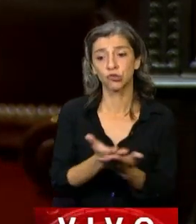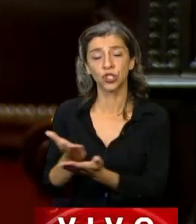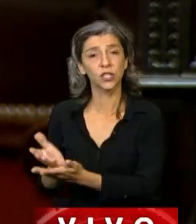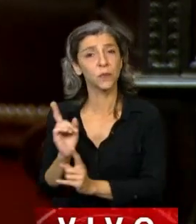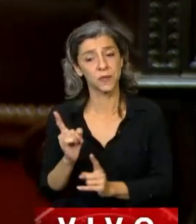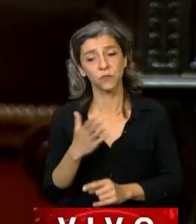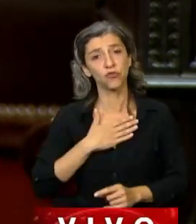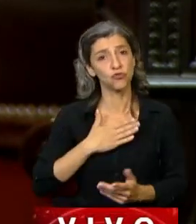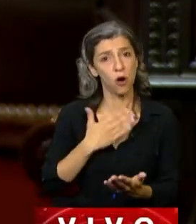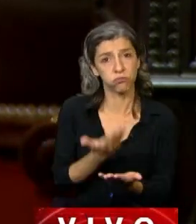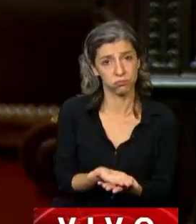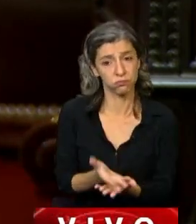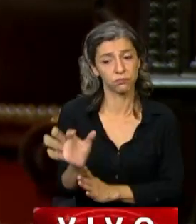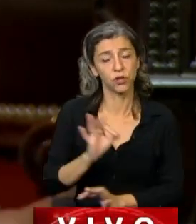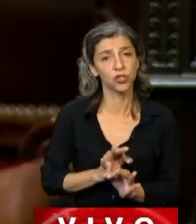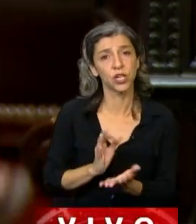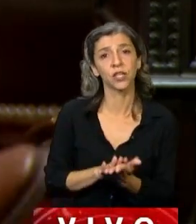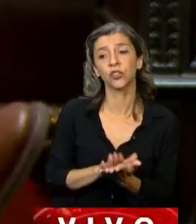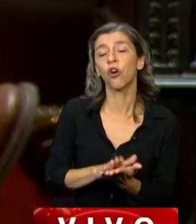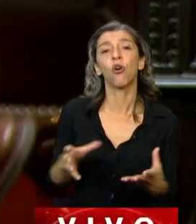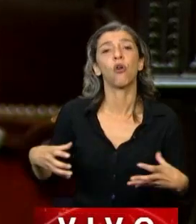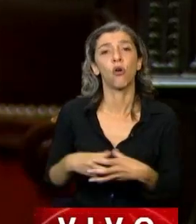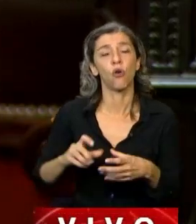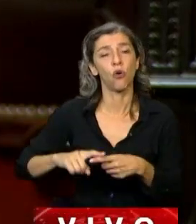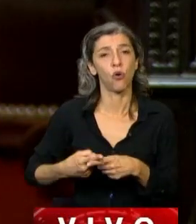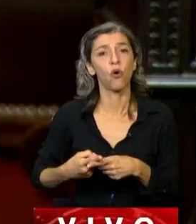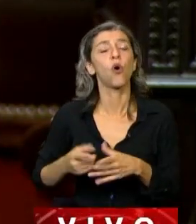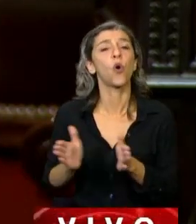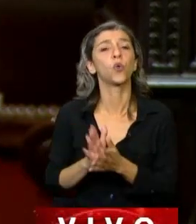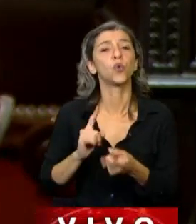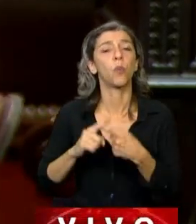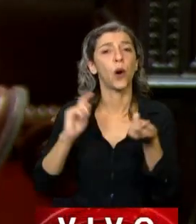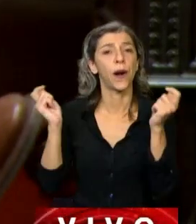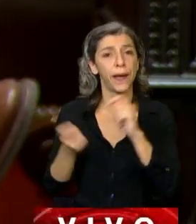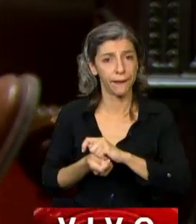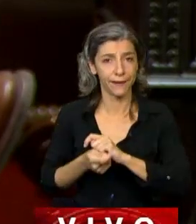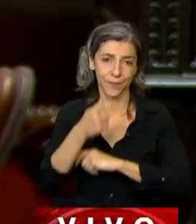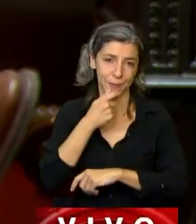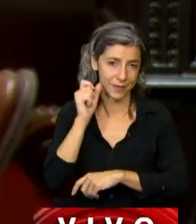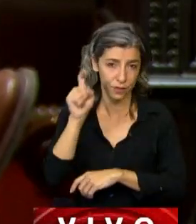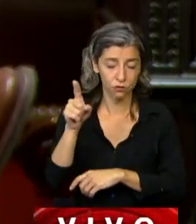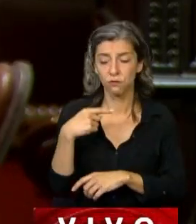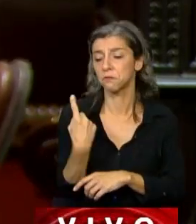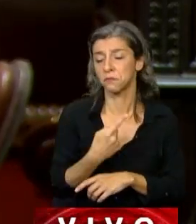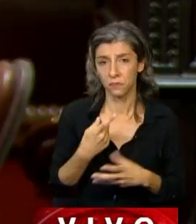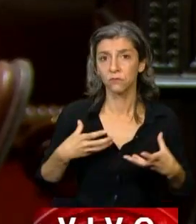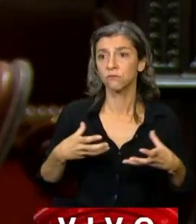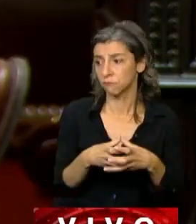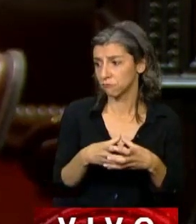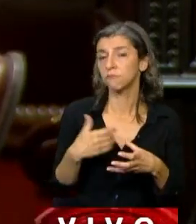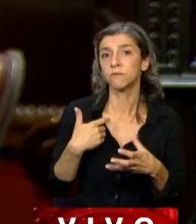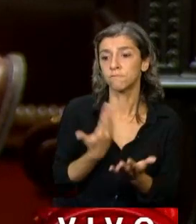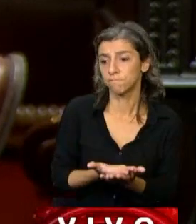presenté, acompañado por los diputados de Juntos por el Cambio mendocinos. Y sin miedo a la soberbia defendimos